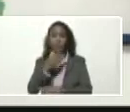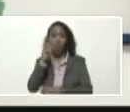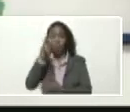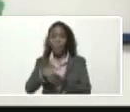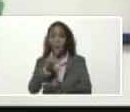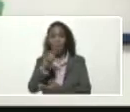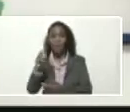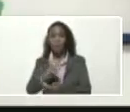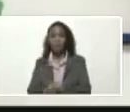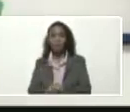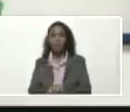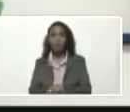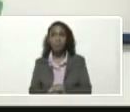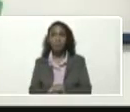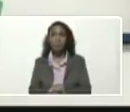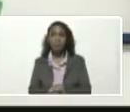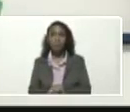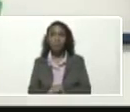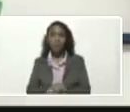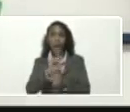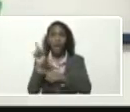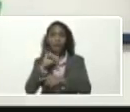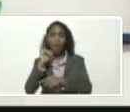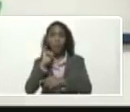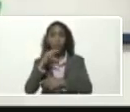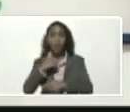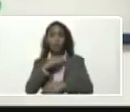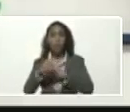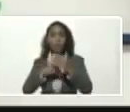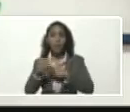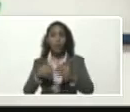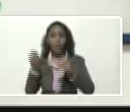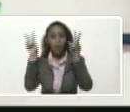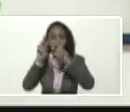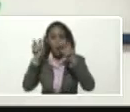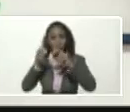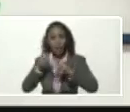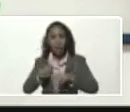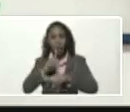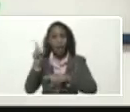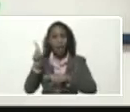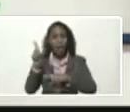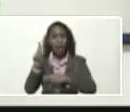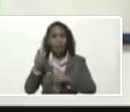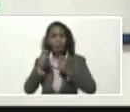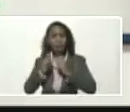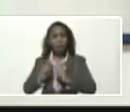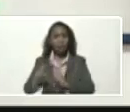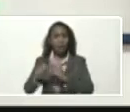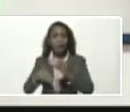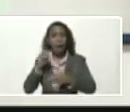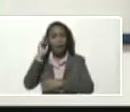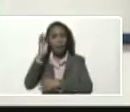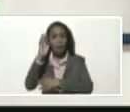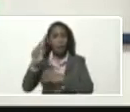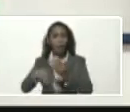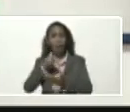2020, esta información la obtuvimos de las investigaciones ante el intento de boicot de la Asamblea